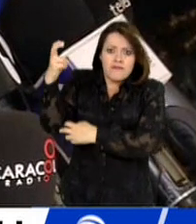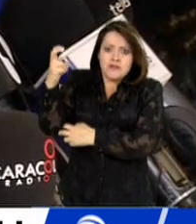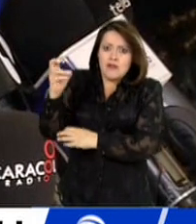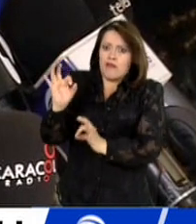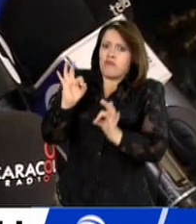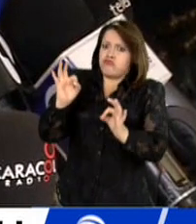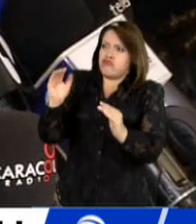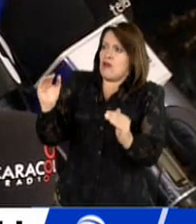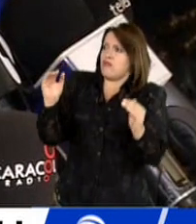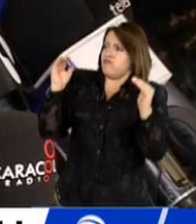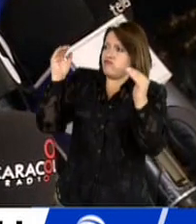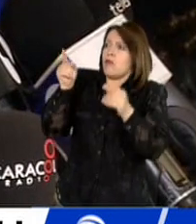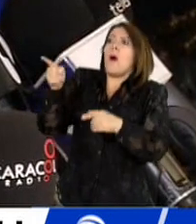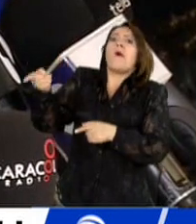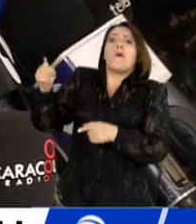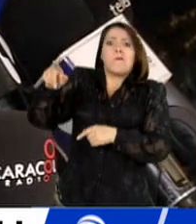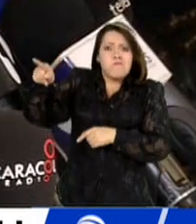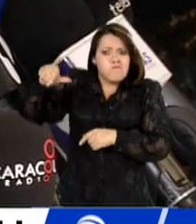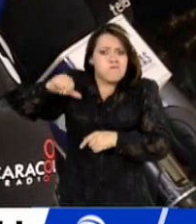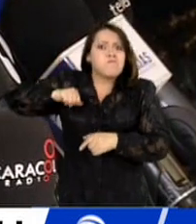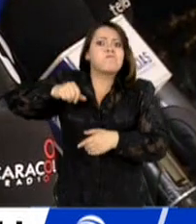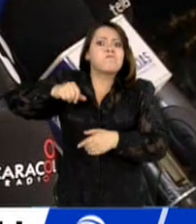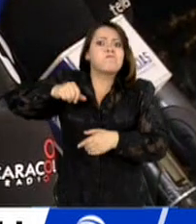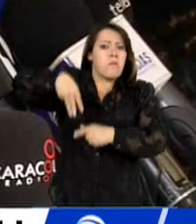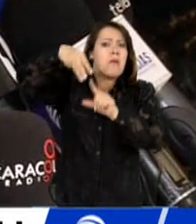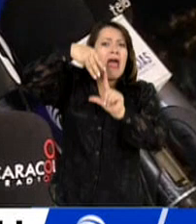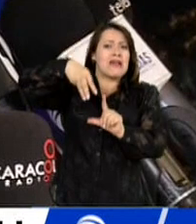una maestría en Derechos Humanos y Cultura de Paz.